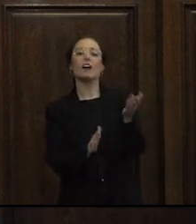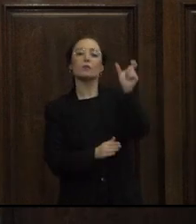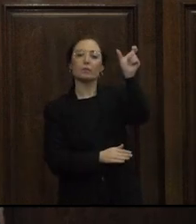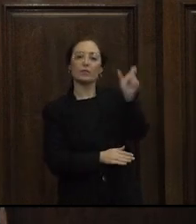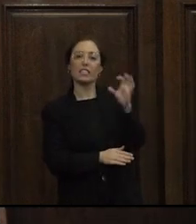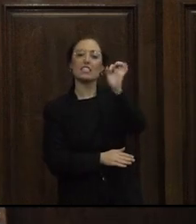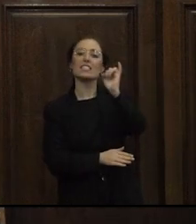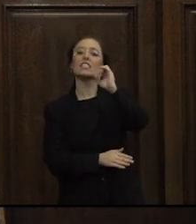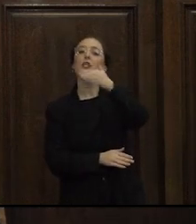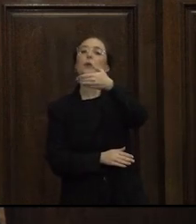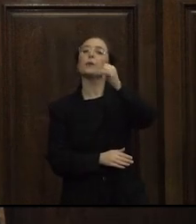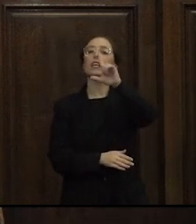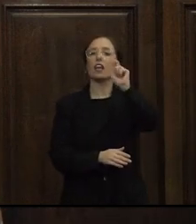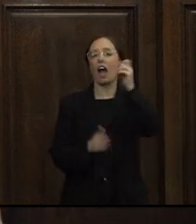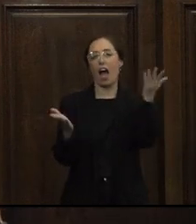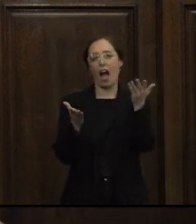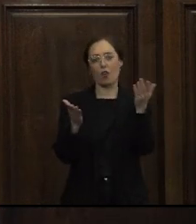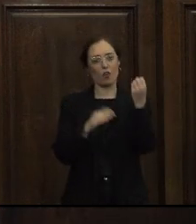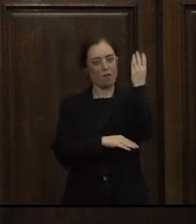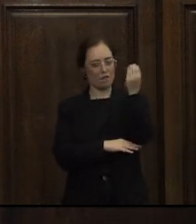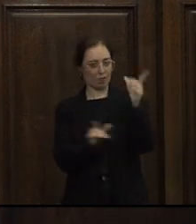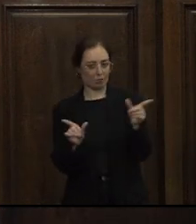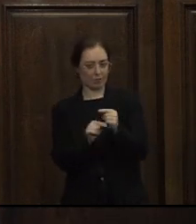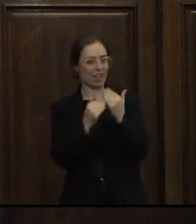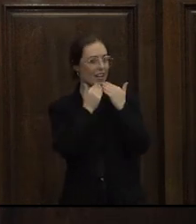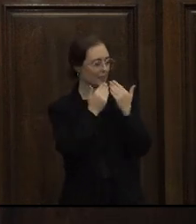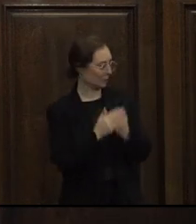esta conferencia de cierre. Gracias, Juan.